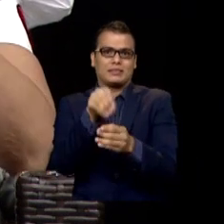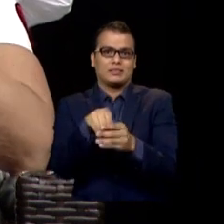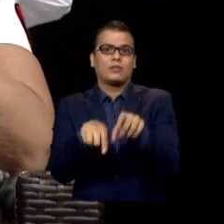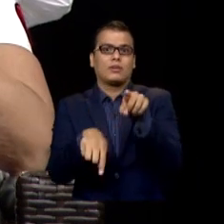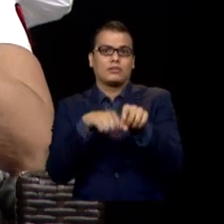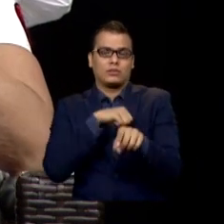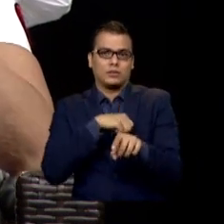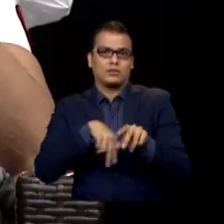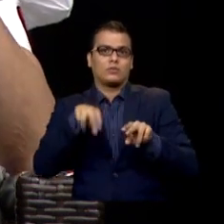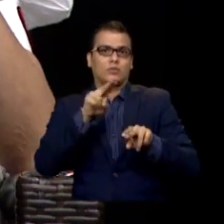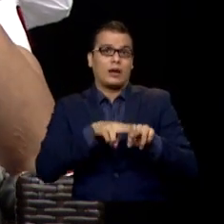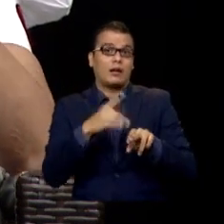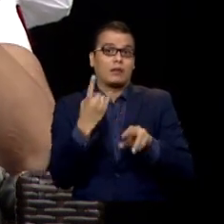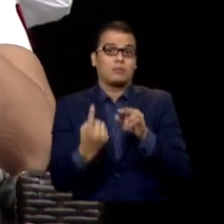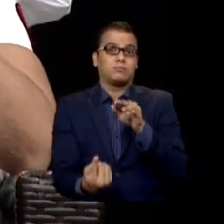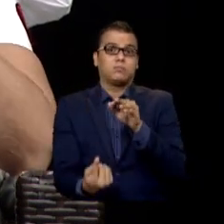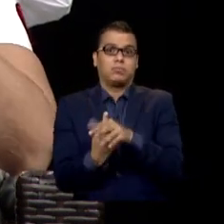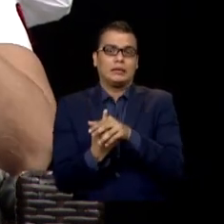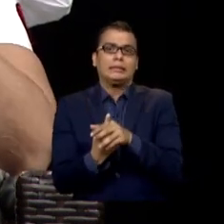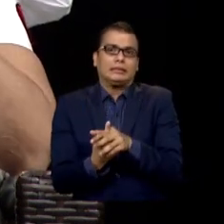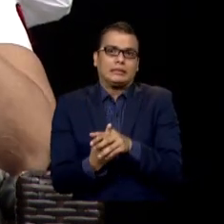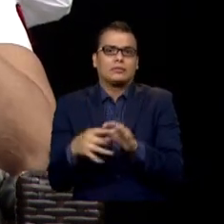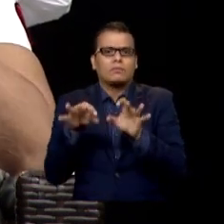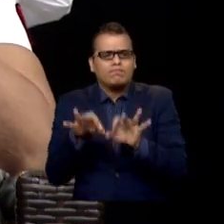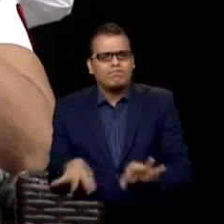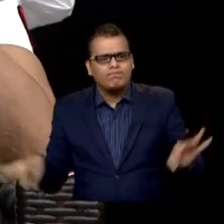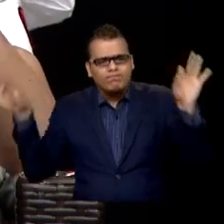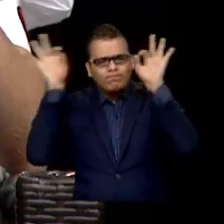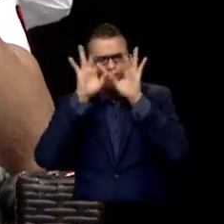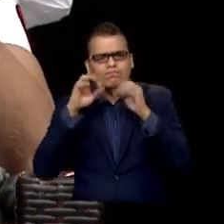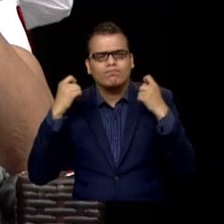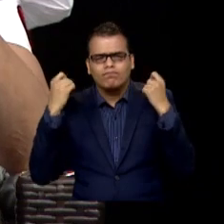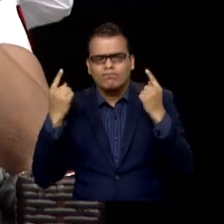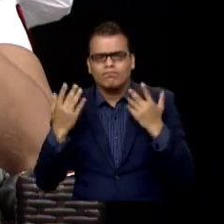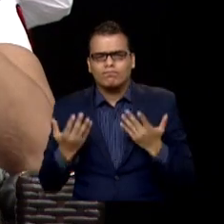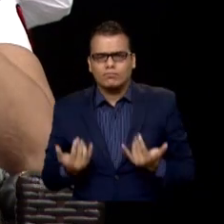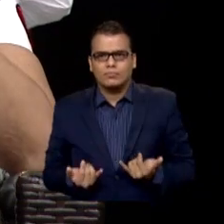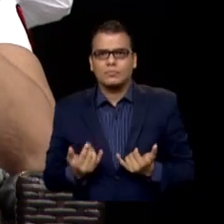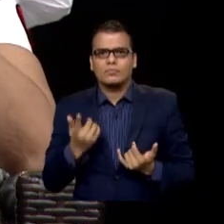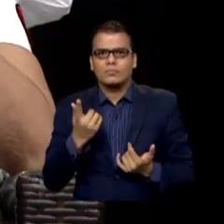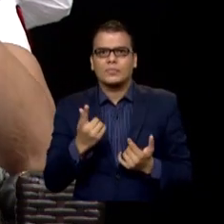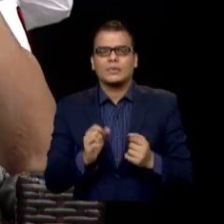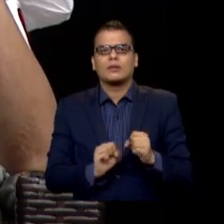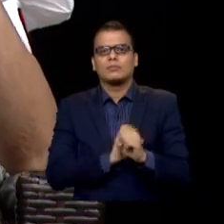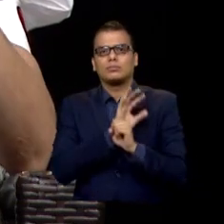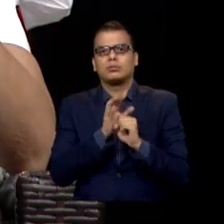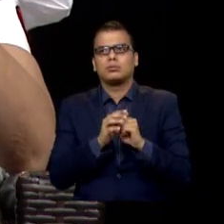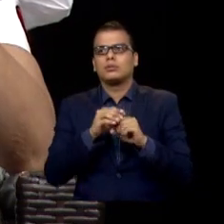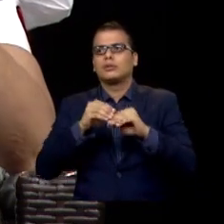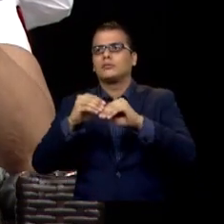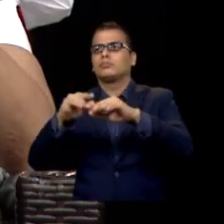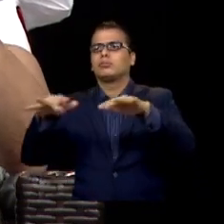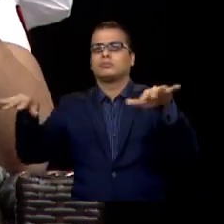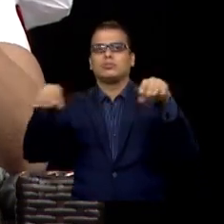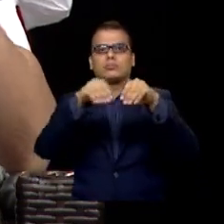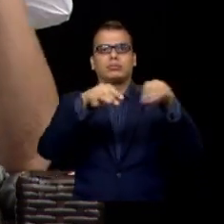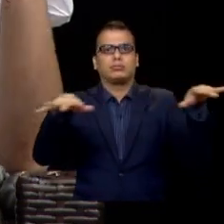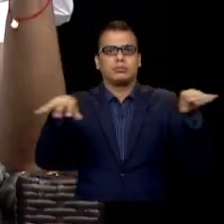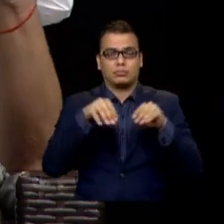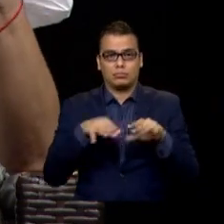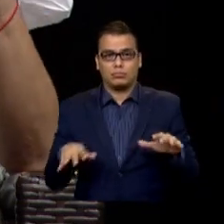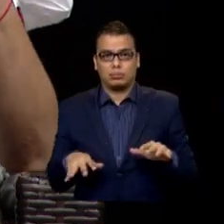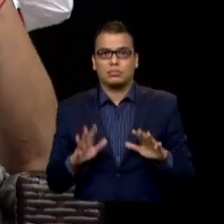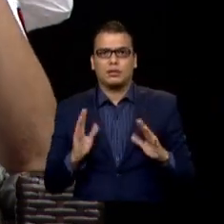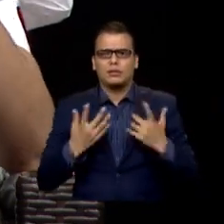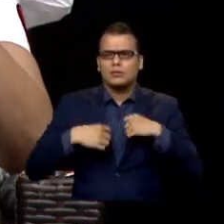también sí puede ser un foco. Entonces, es muy importante que entendamos que el virus se mueve, se traslada de un lado a otro, y que las acciones, aunque